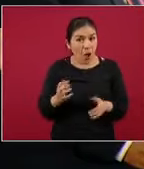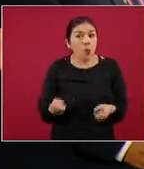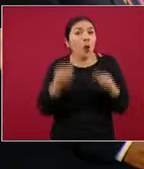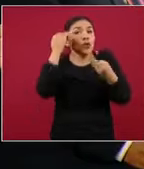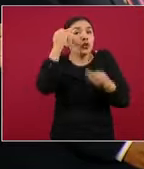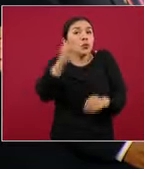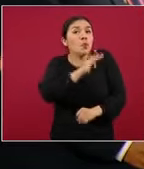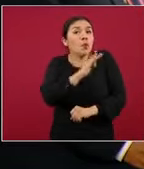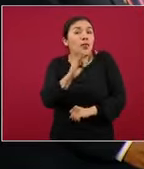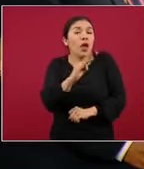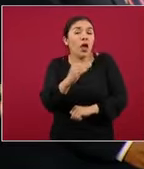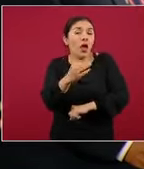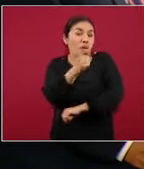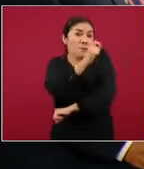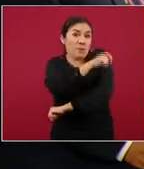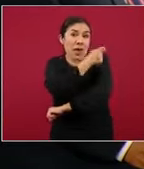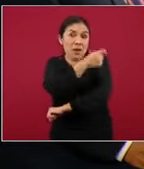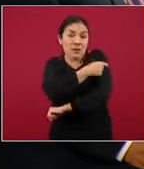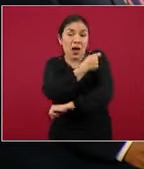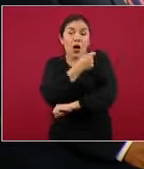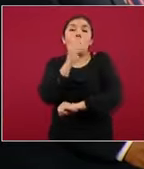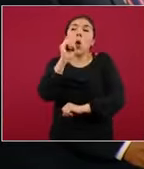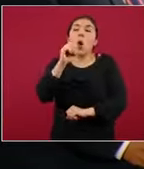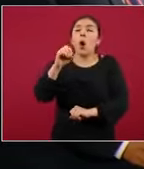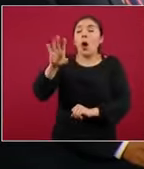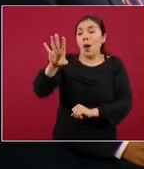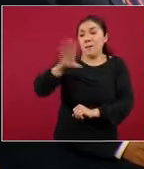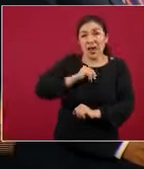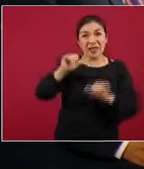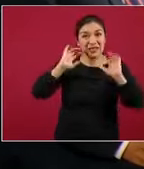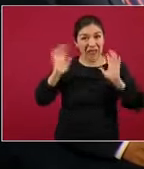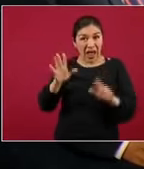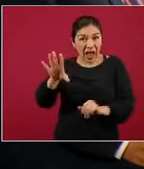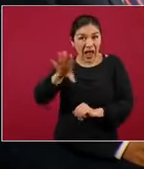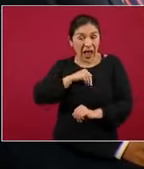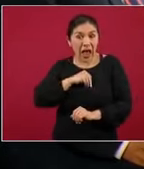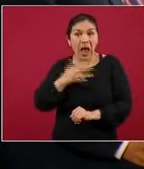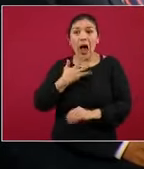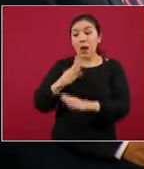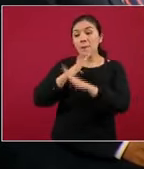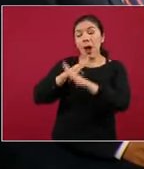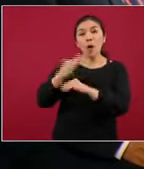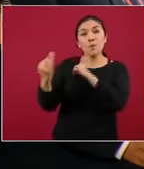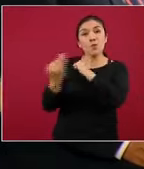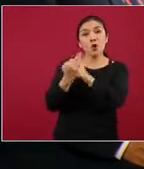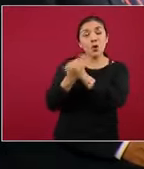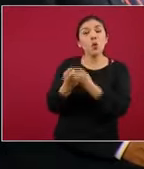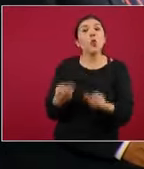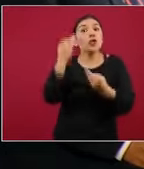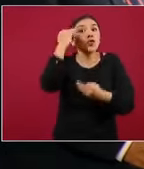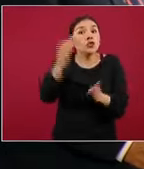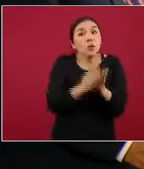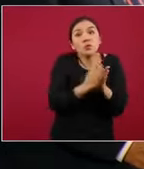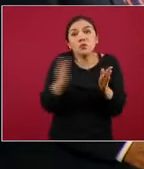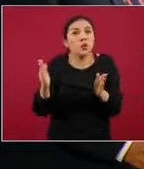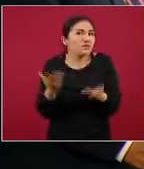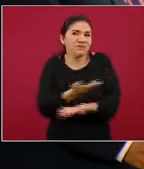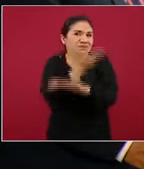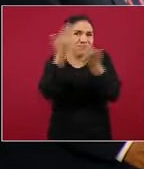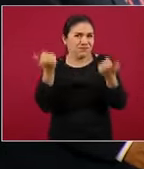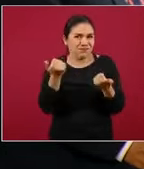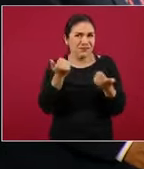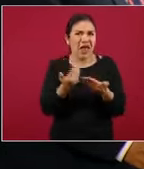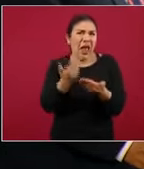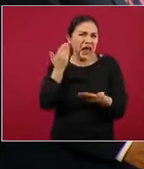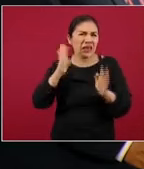tiempo puede durar la inmunidad de los que ya están contagiados. Entonces, no sé si recuerda, pero ya lo he preguntado, es un tema que